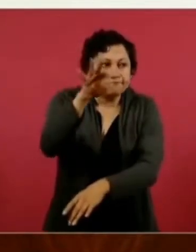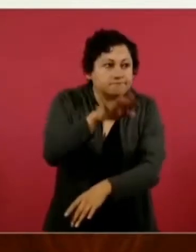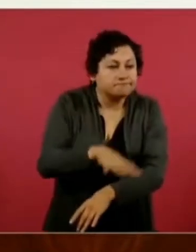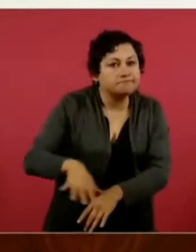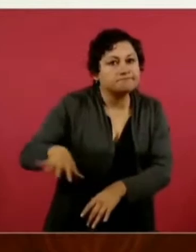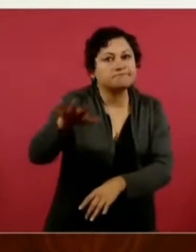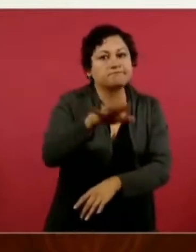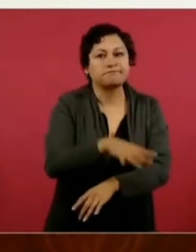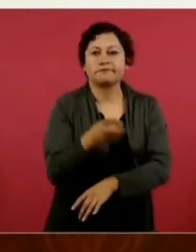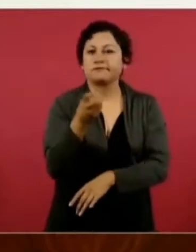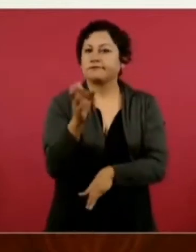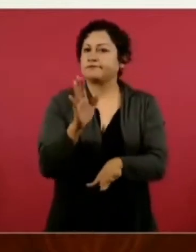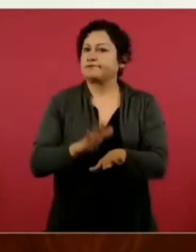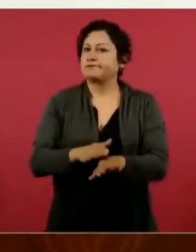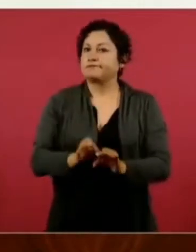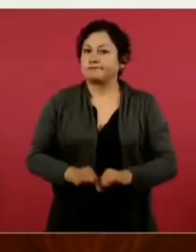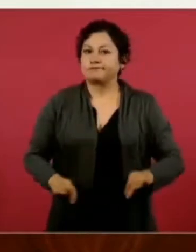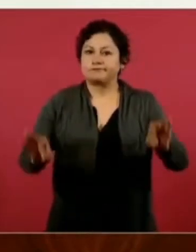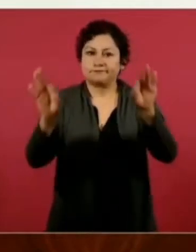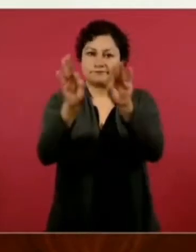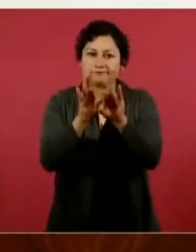encontrar a los jóvenes.